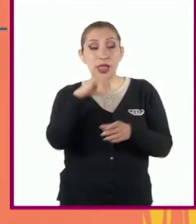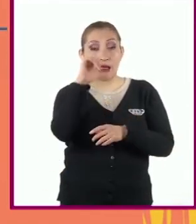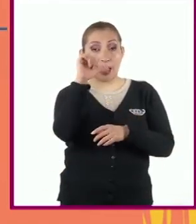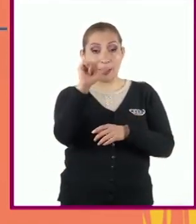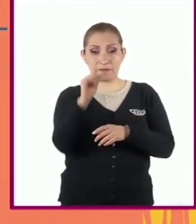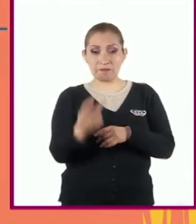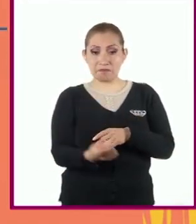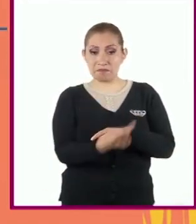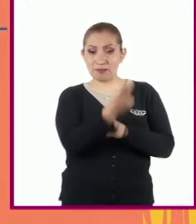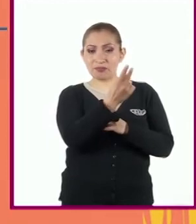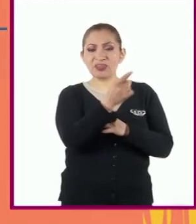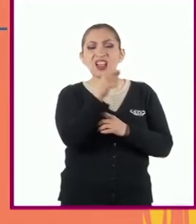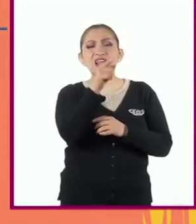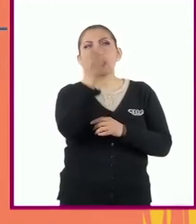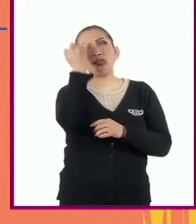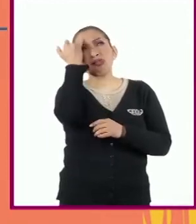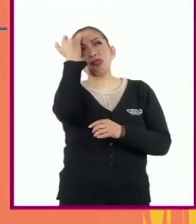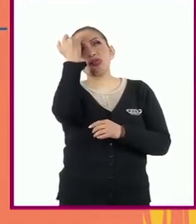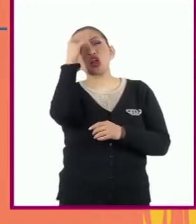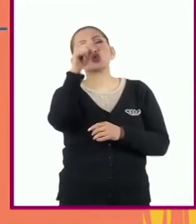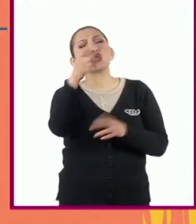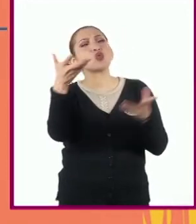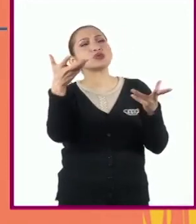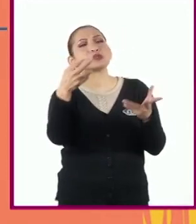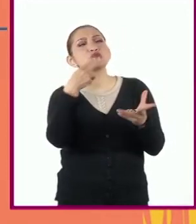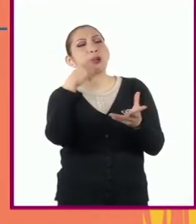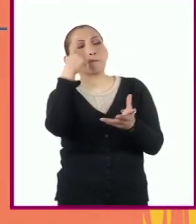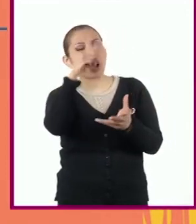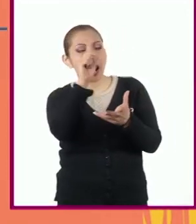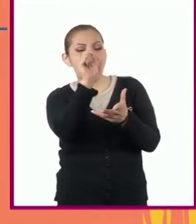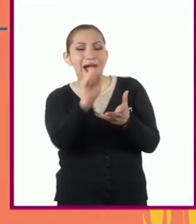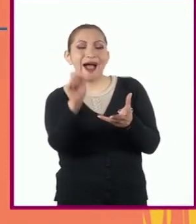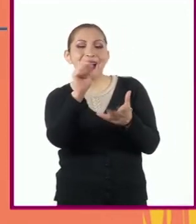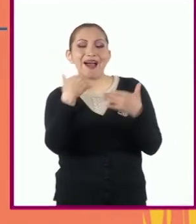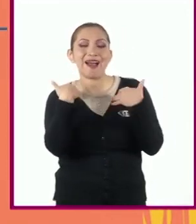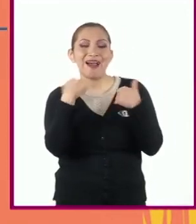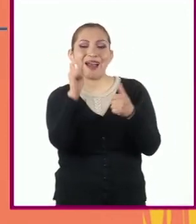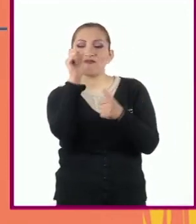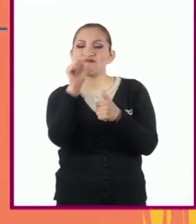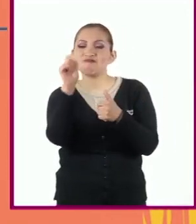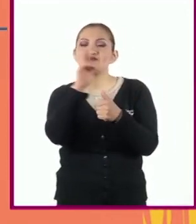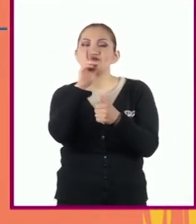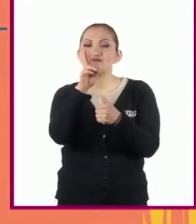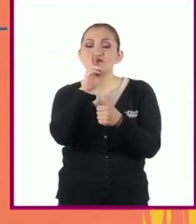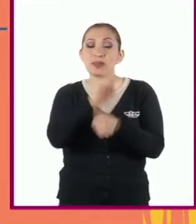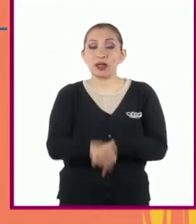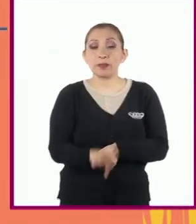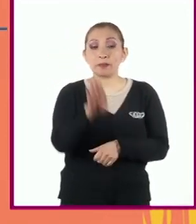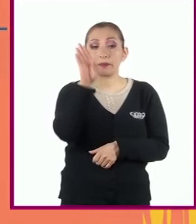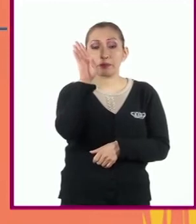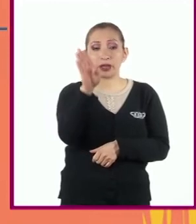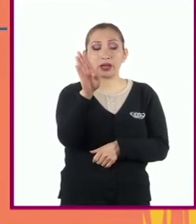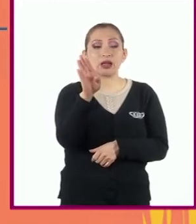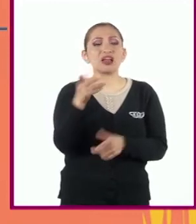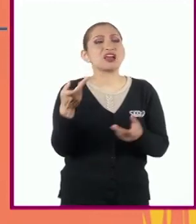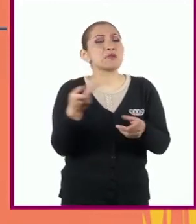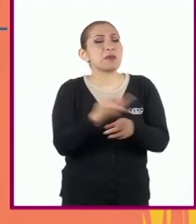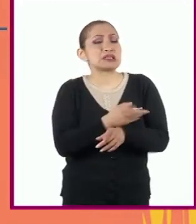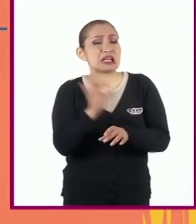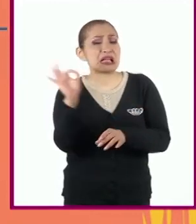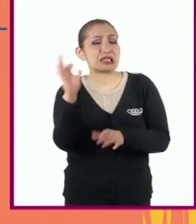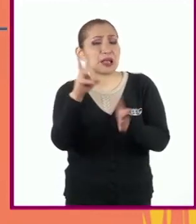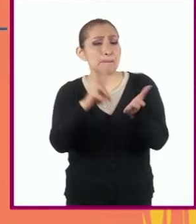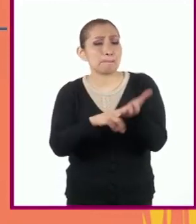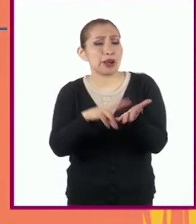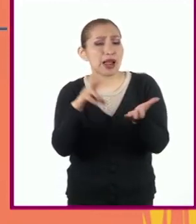A. ¿Qué estrategia seguiste para completar la tabla? Inciso B. ¿Qué sucede con